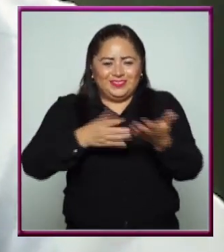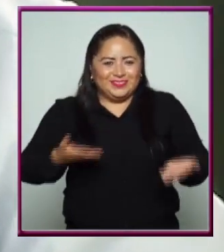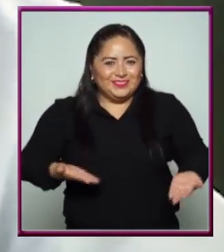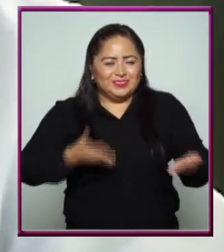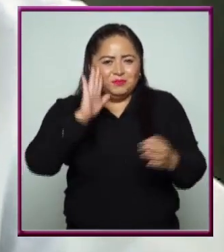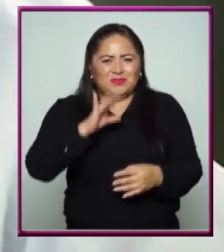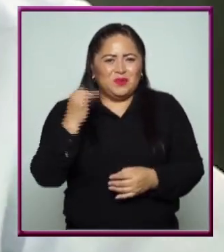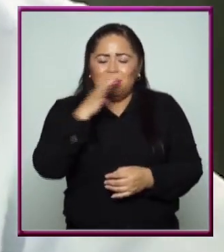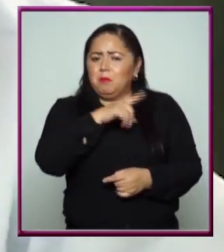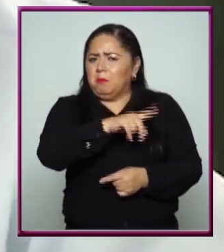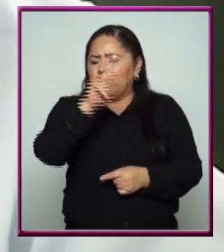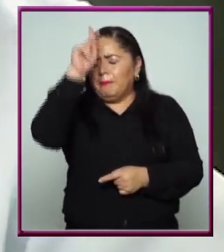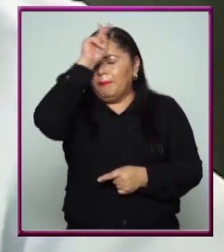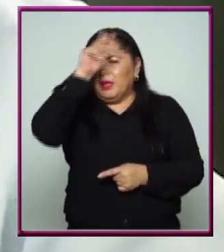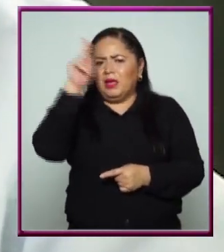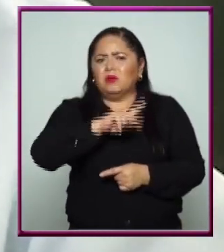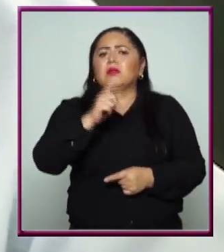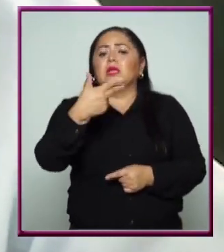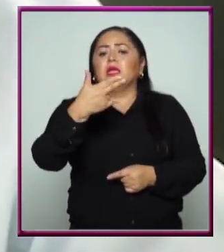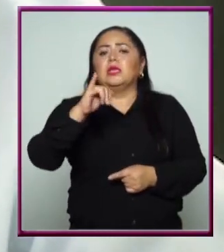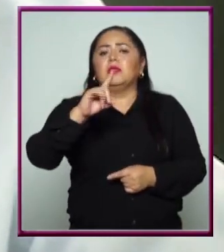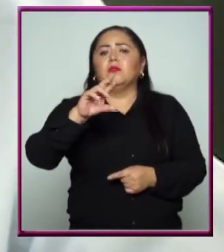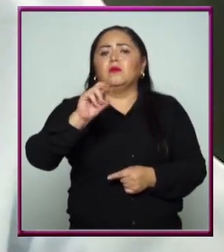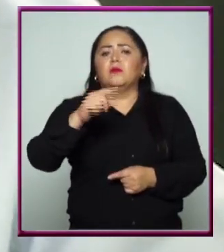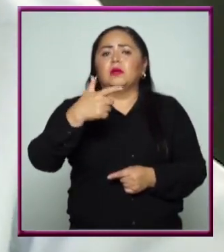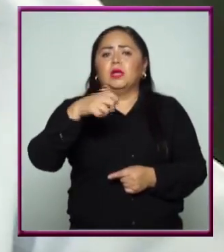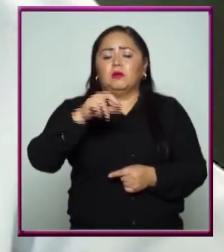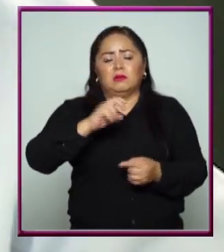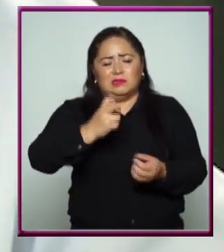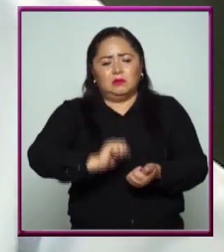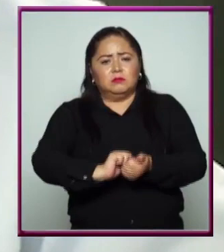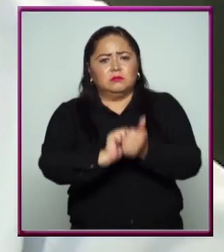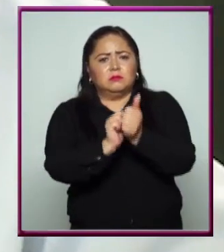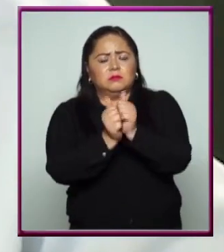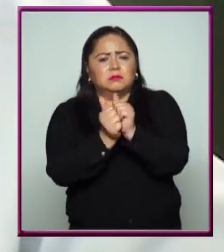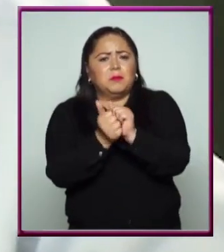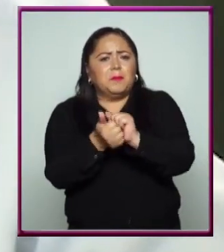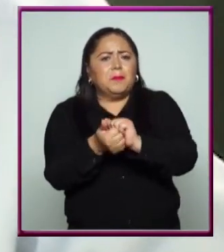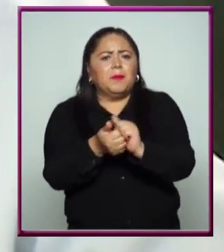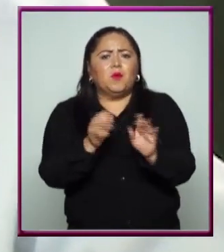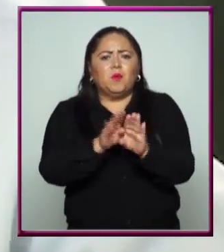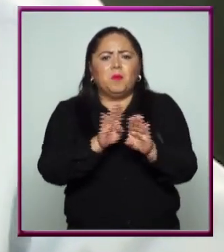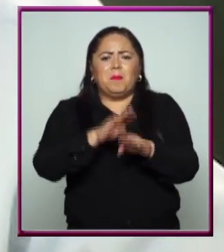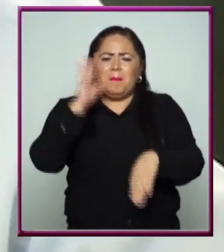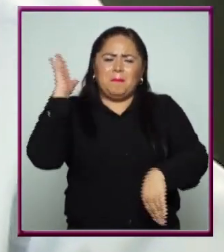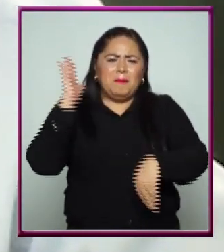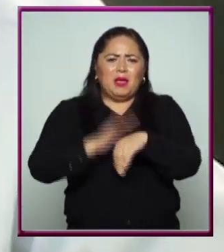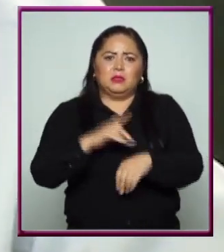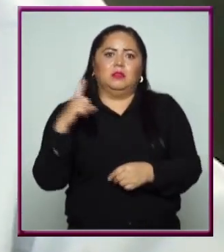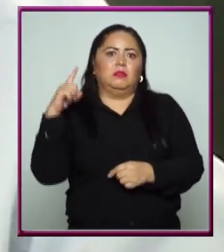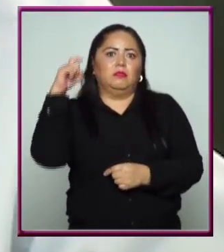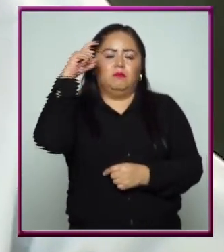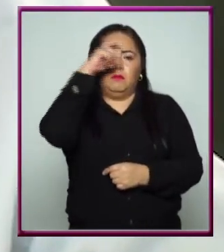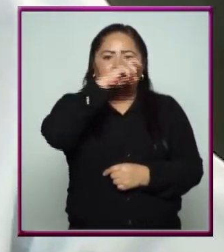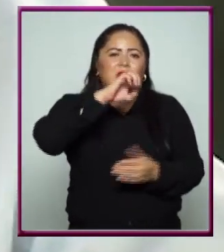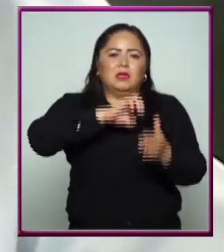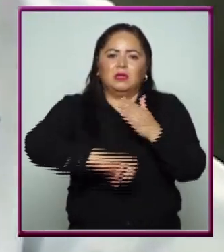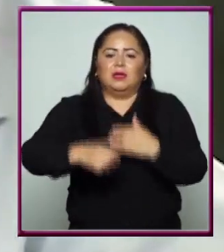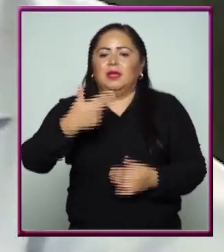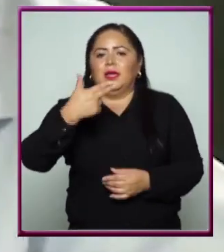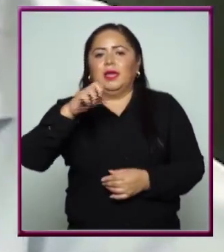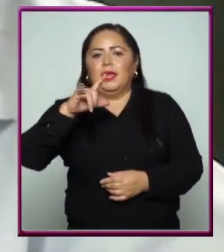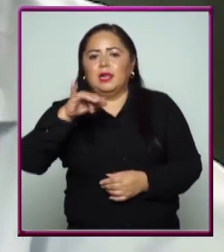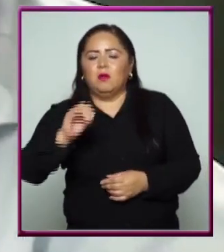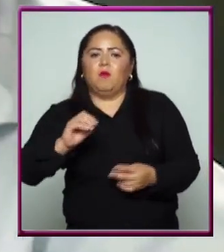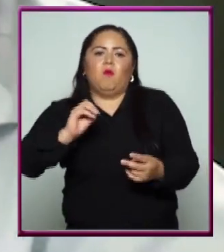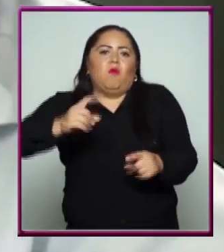más sencillo, que es el hidrógeno, se empiezan a sintetizar elementos más complicados como el helio